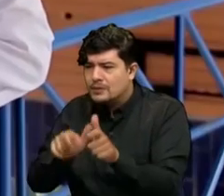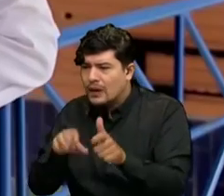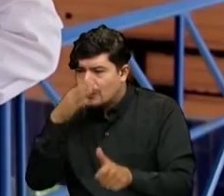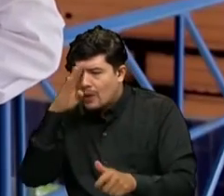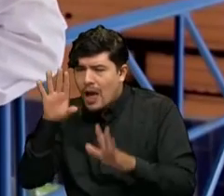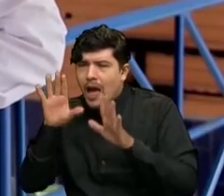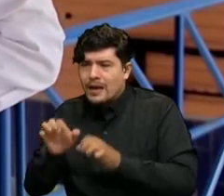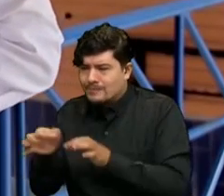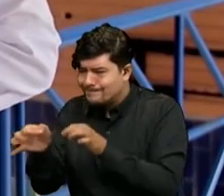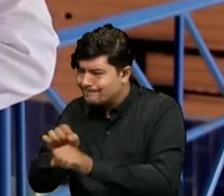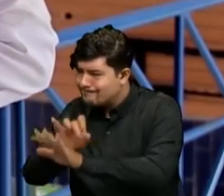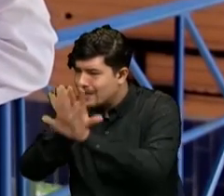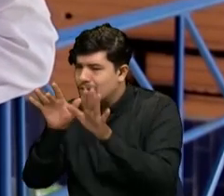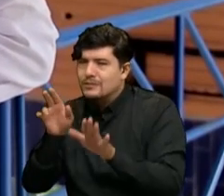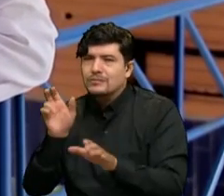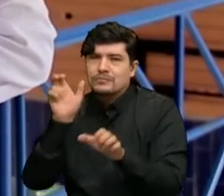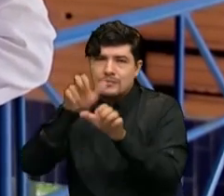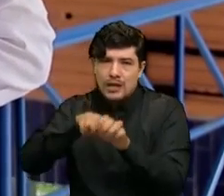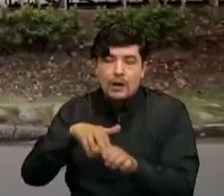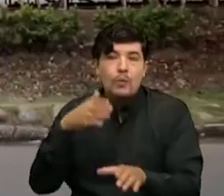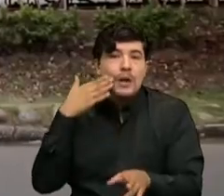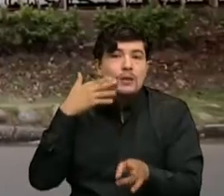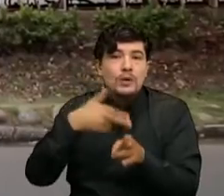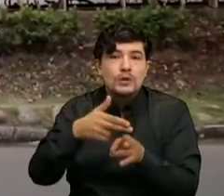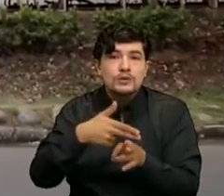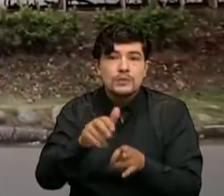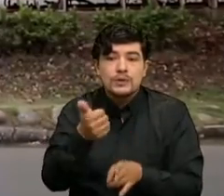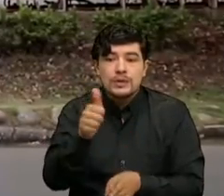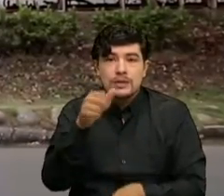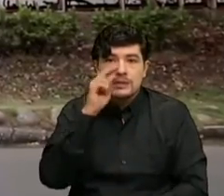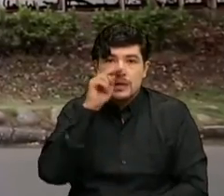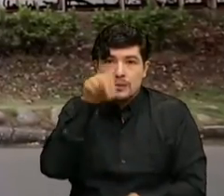Hasta el próximo 10 de junio estarán abiertas estas ofertas educativas.